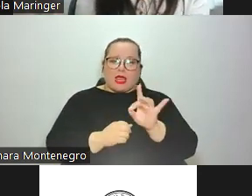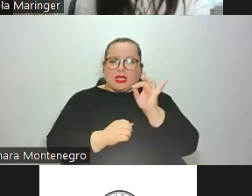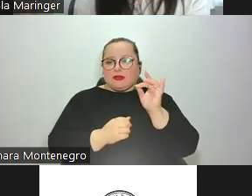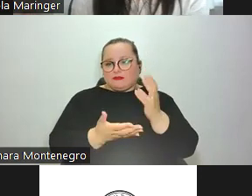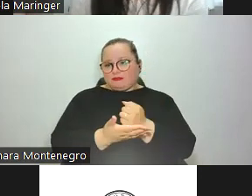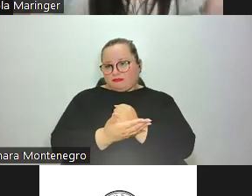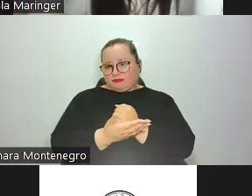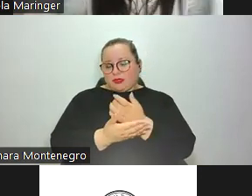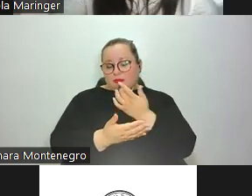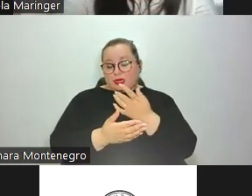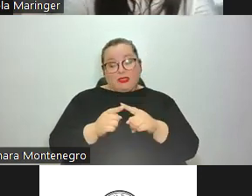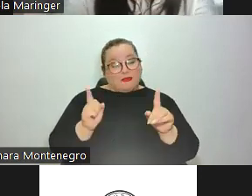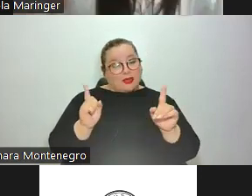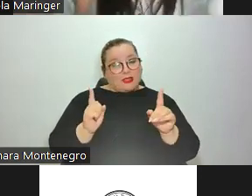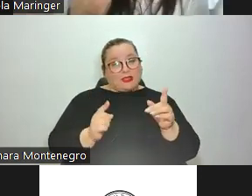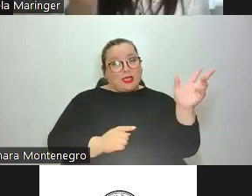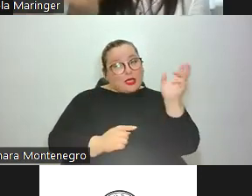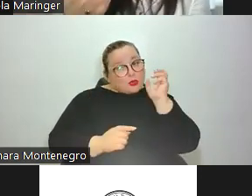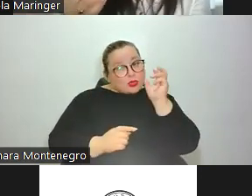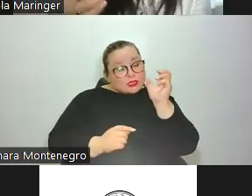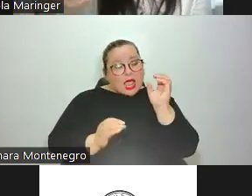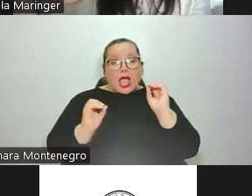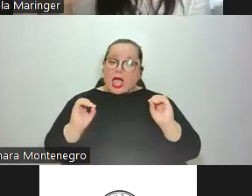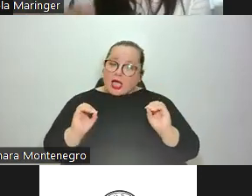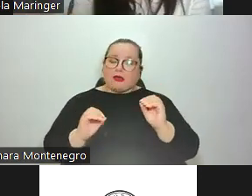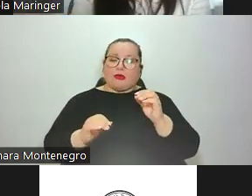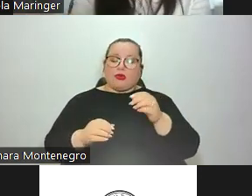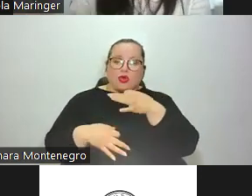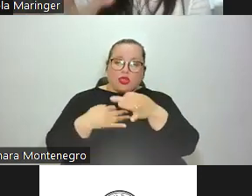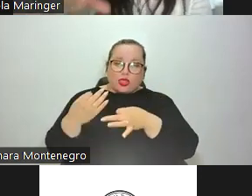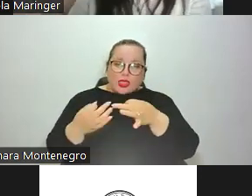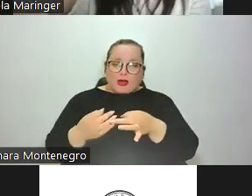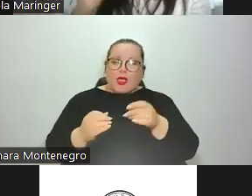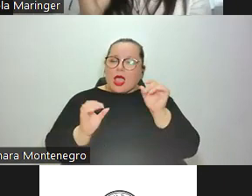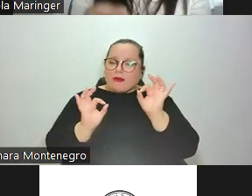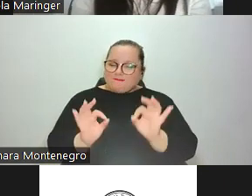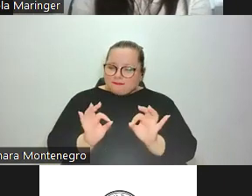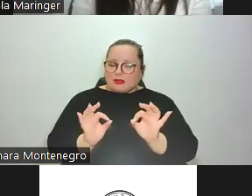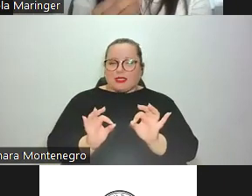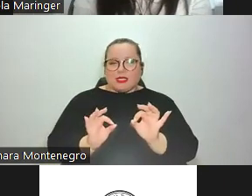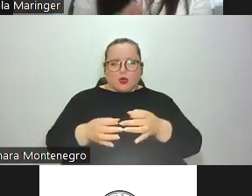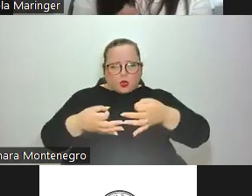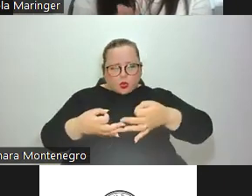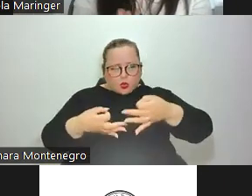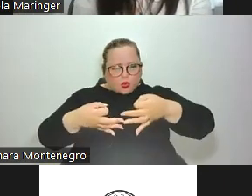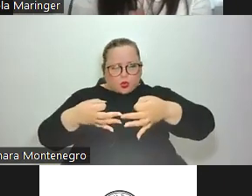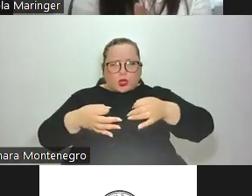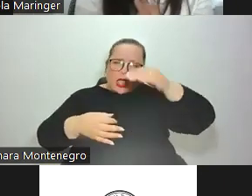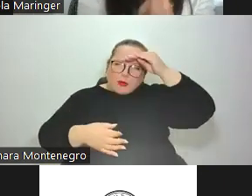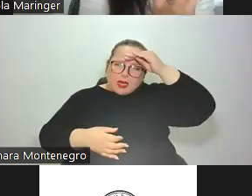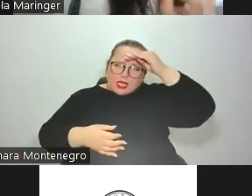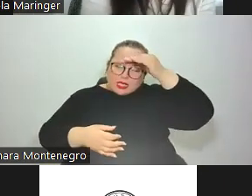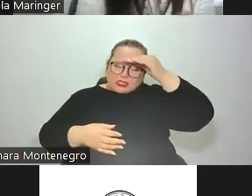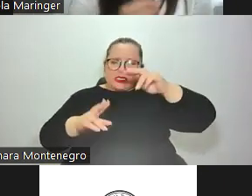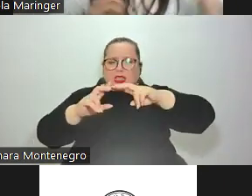muy distinto escucharlas a que nos cuenten algo específico, en concreto, una experiencia